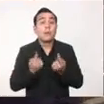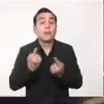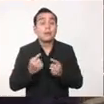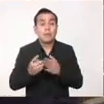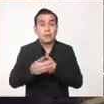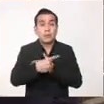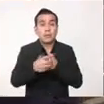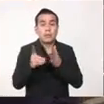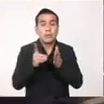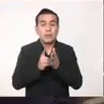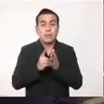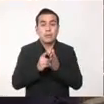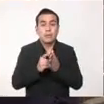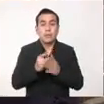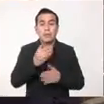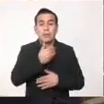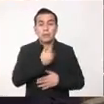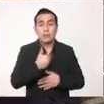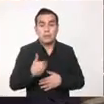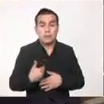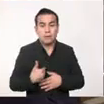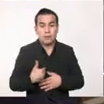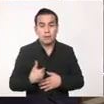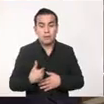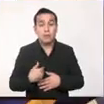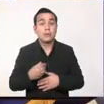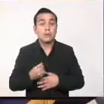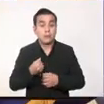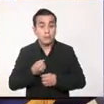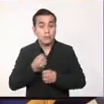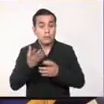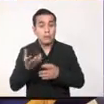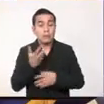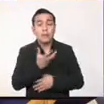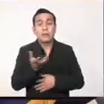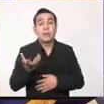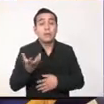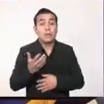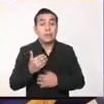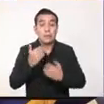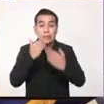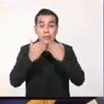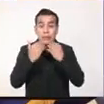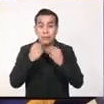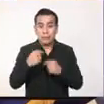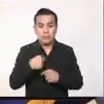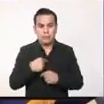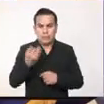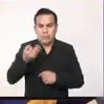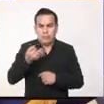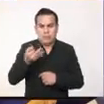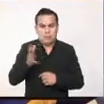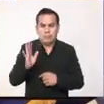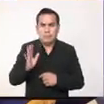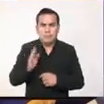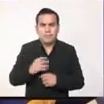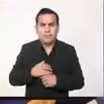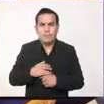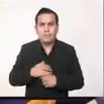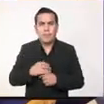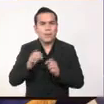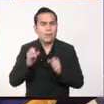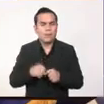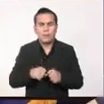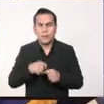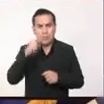diputados de destituir al presidente. Se los dije. A todos ustedes, como consejo. Yo no necesitaba, porque yo sabía que no tenían el